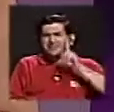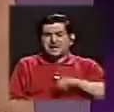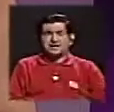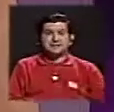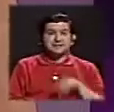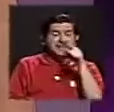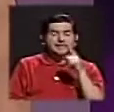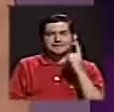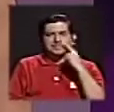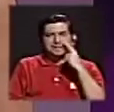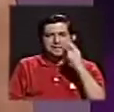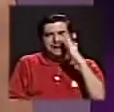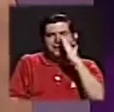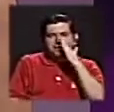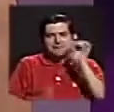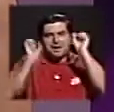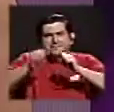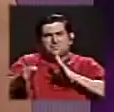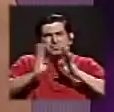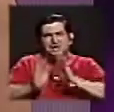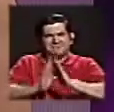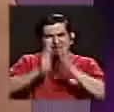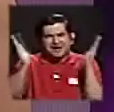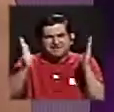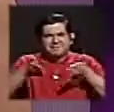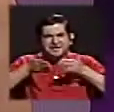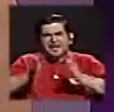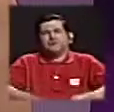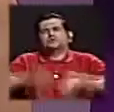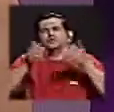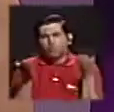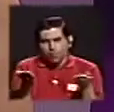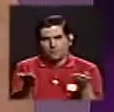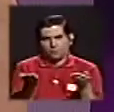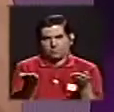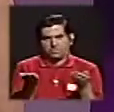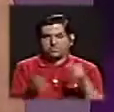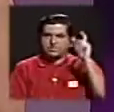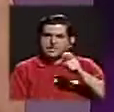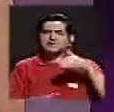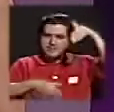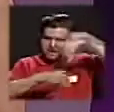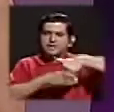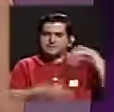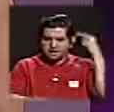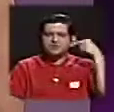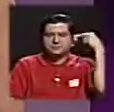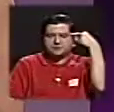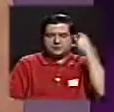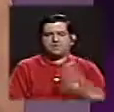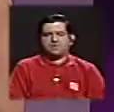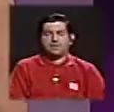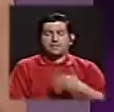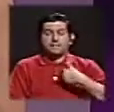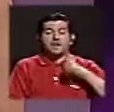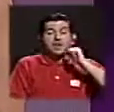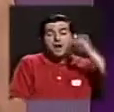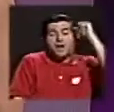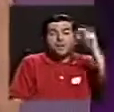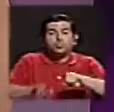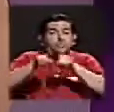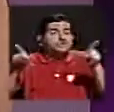ese papá o esa mamá llegue a hablarle abiertamente a sus hijos o hijas, verdad? Es necesaria una intervención del Estado, porque tenemos adultos